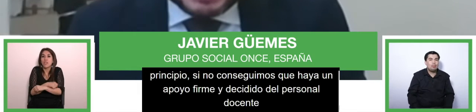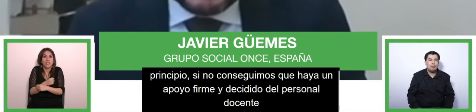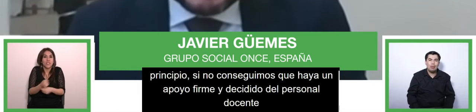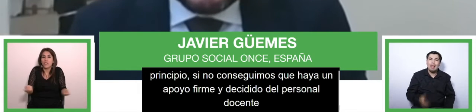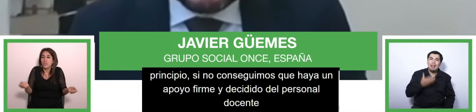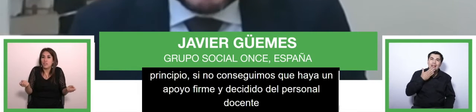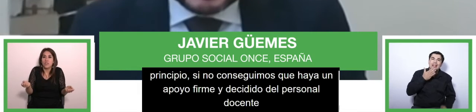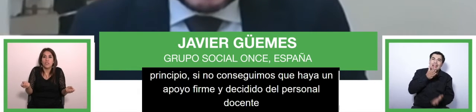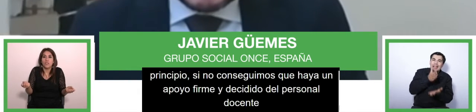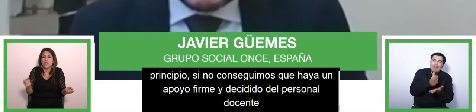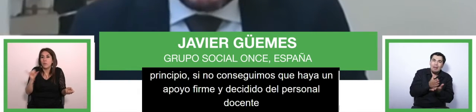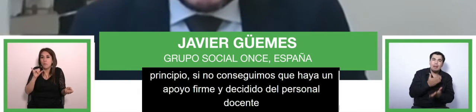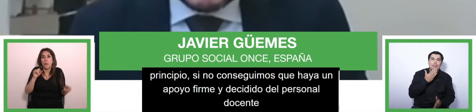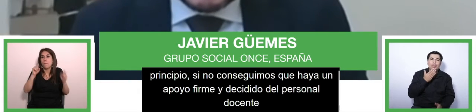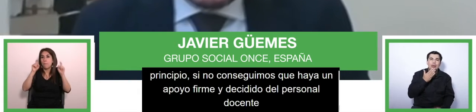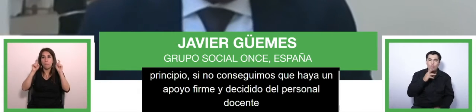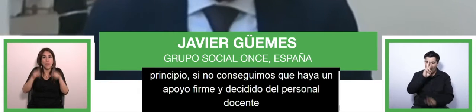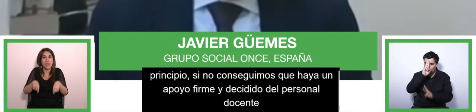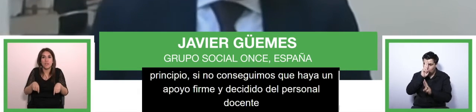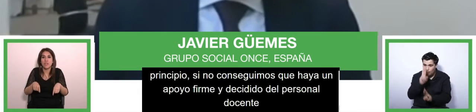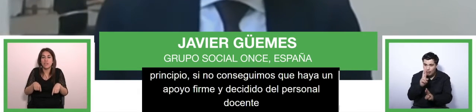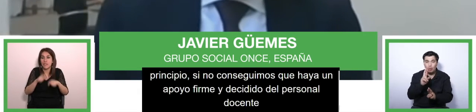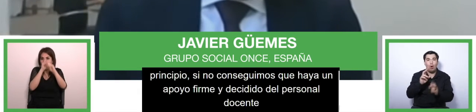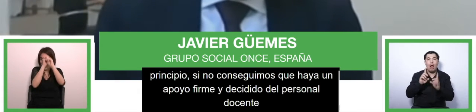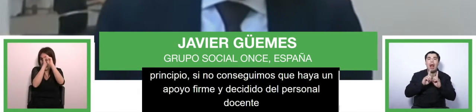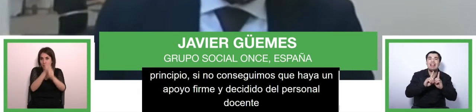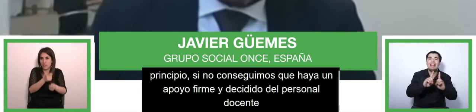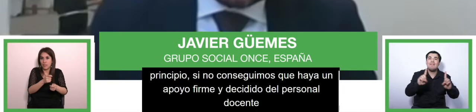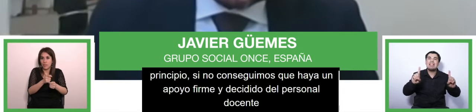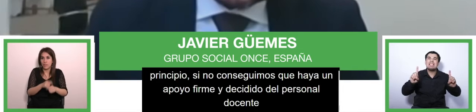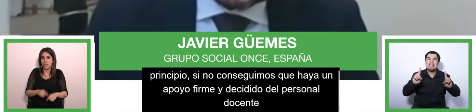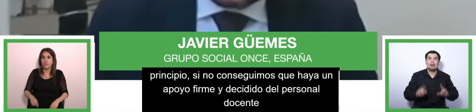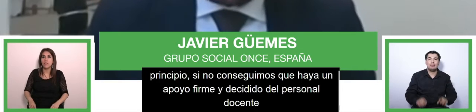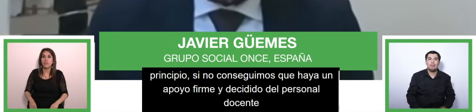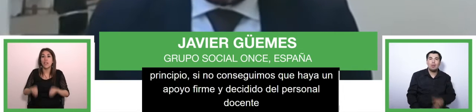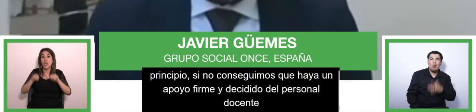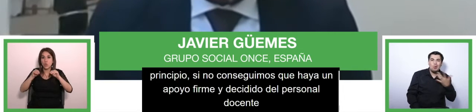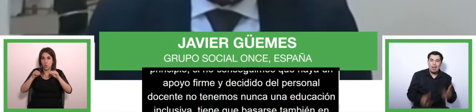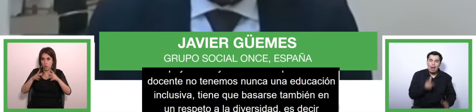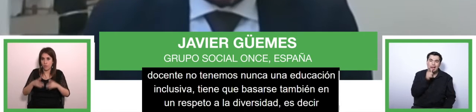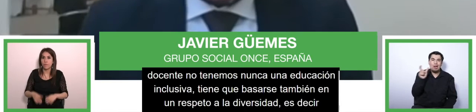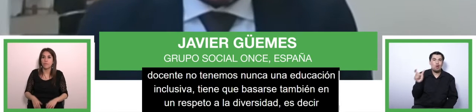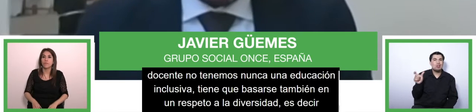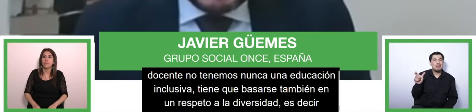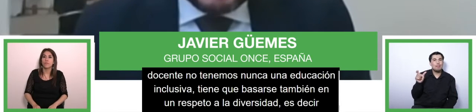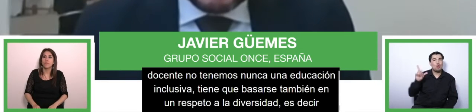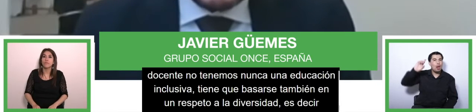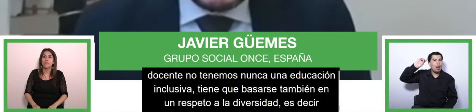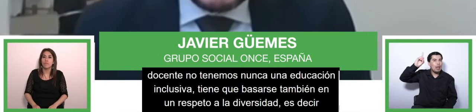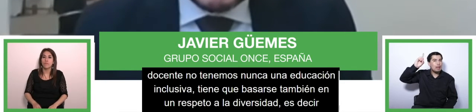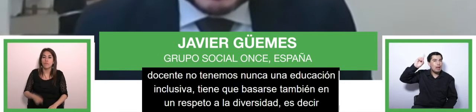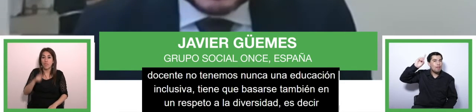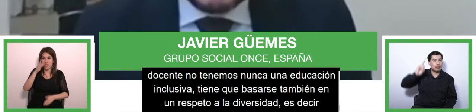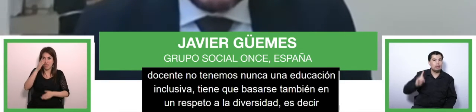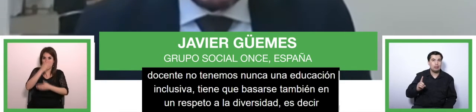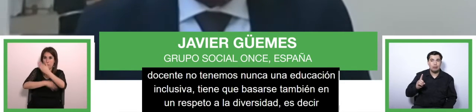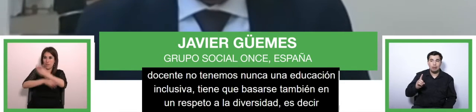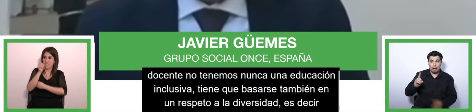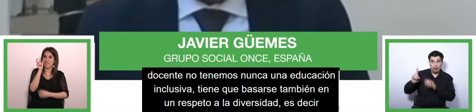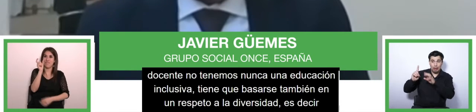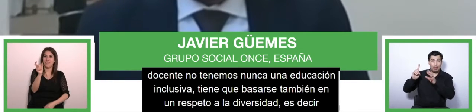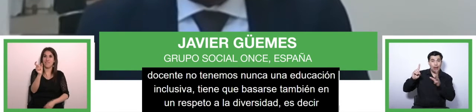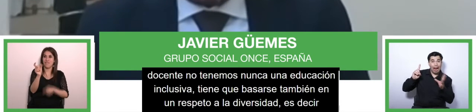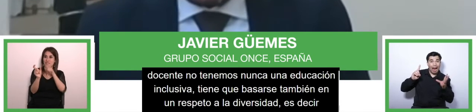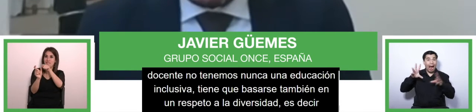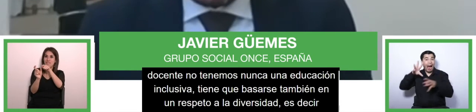la diversidad, es decir, que entre el concepto de la discapacidad en el valor de la diversidad